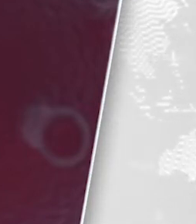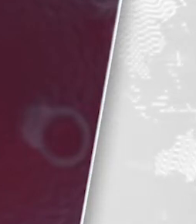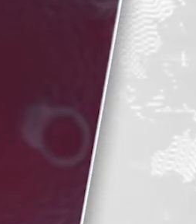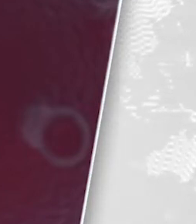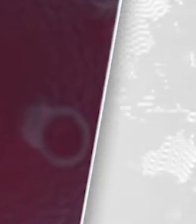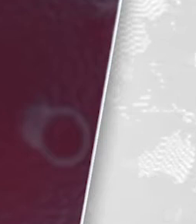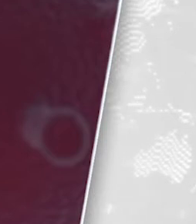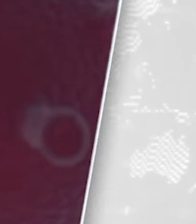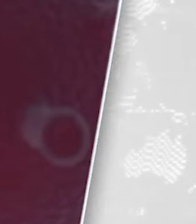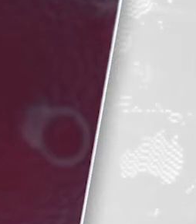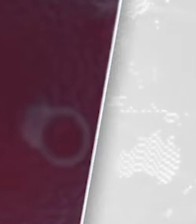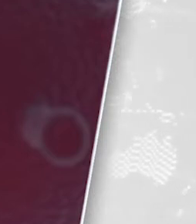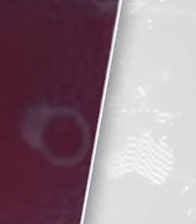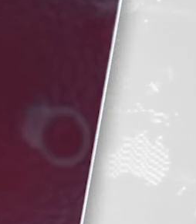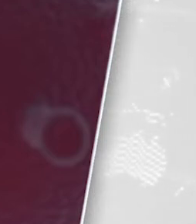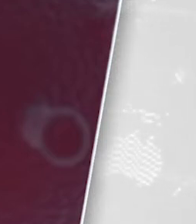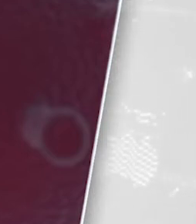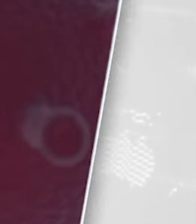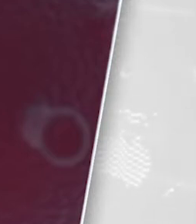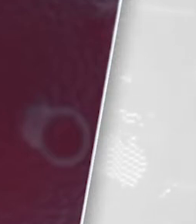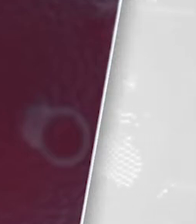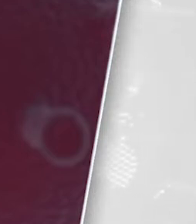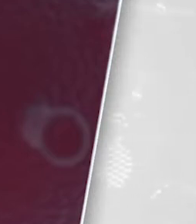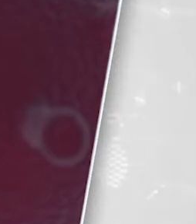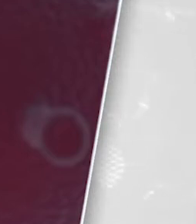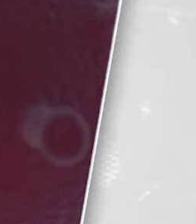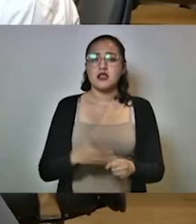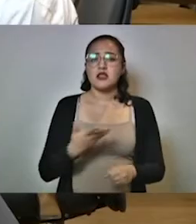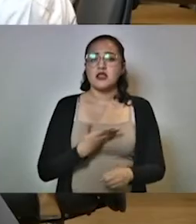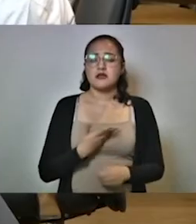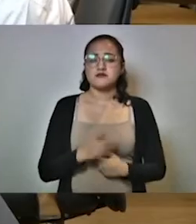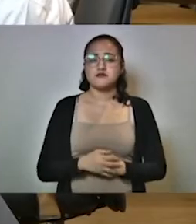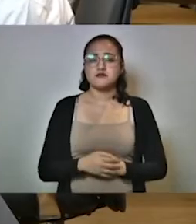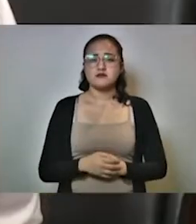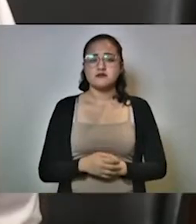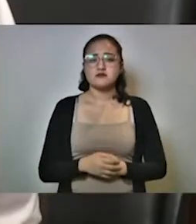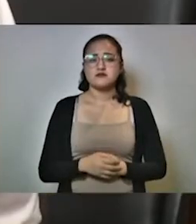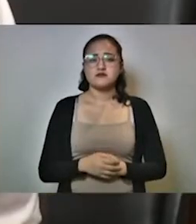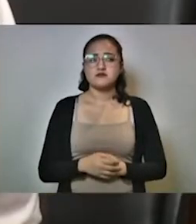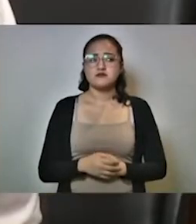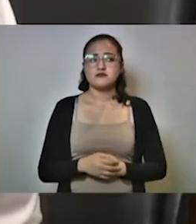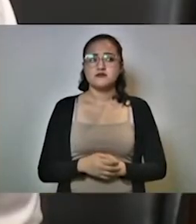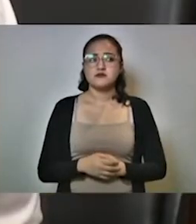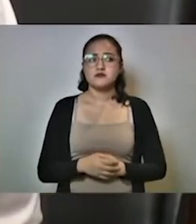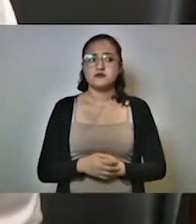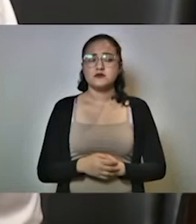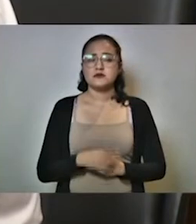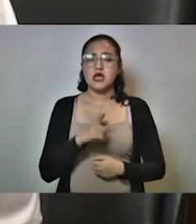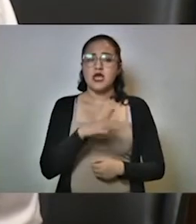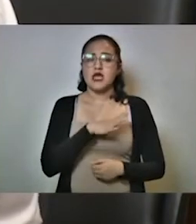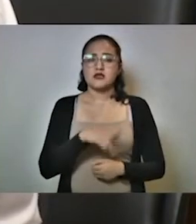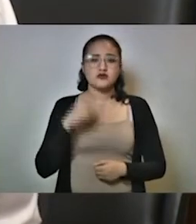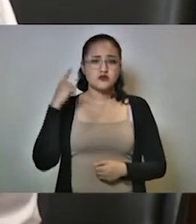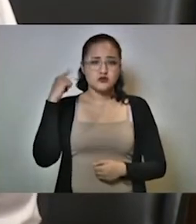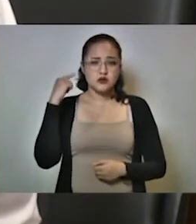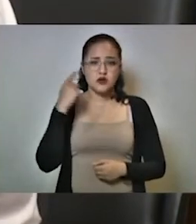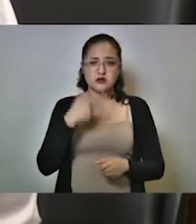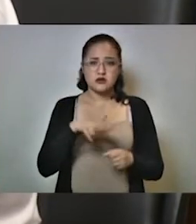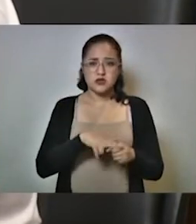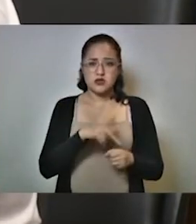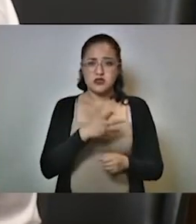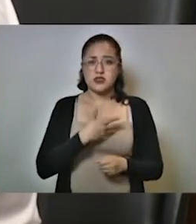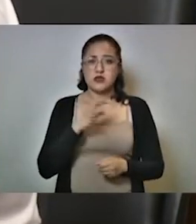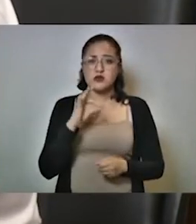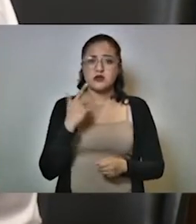española 7 y la clínica de san pedro' de puebla 6 estamos hablando del general de cholula que